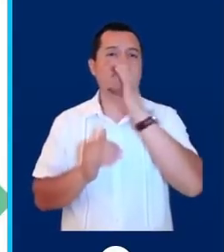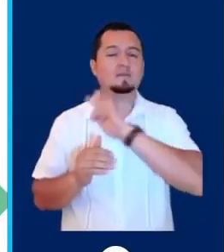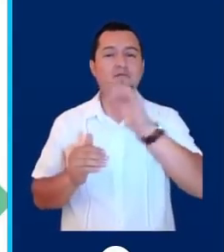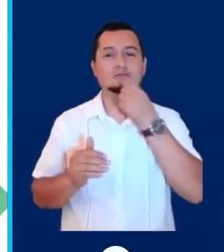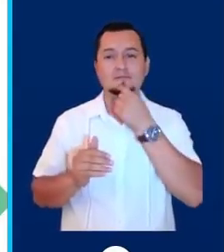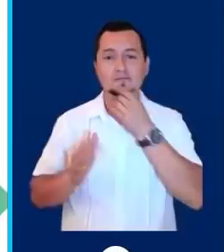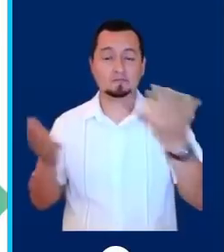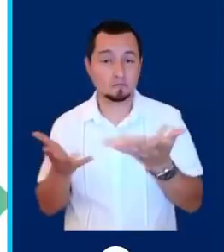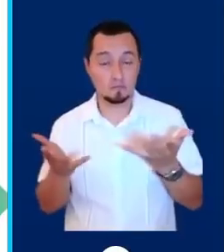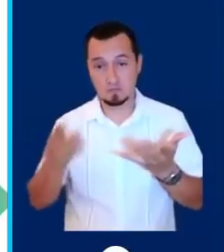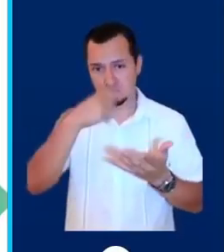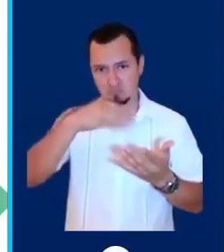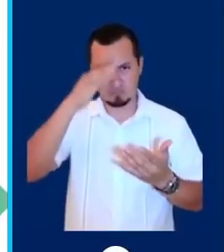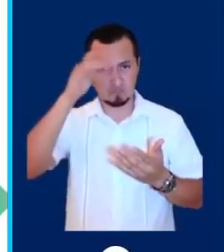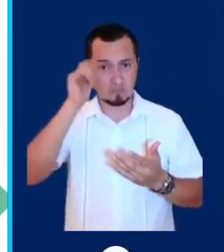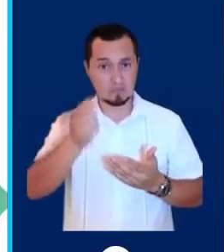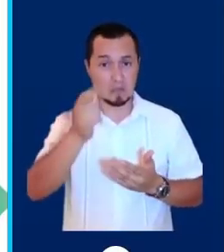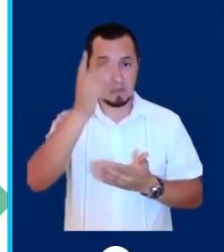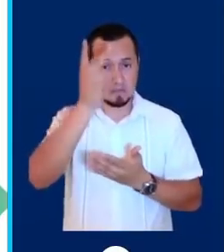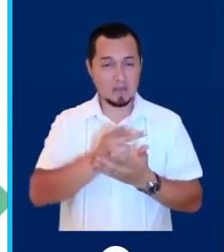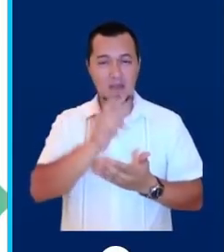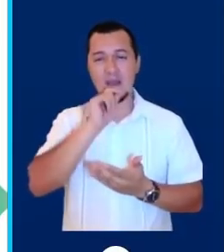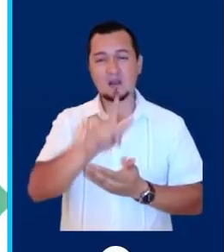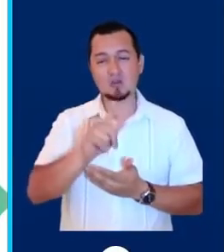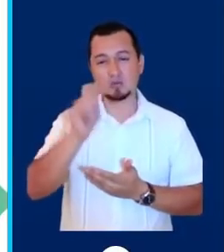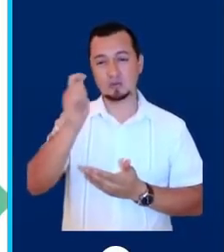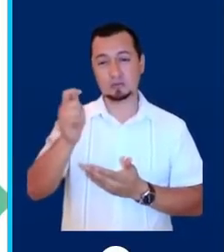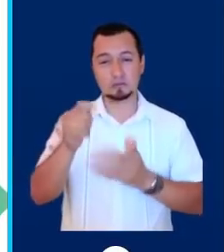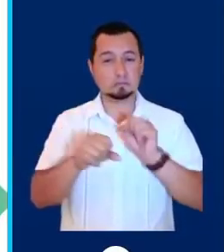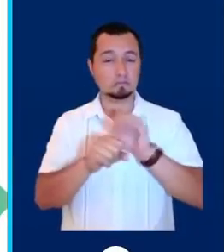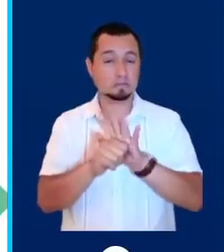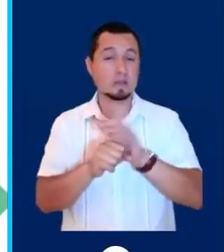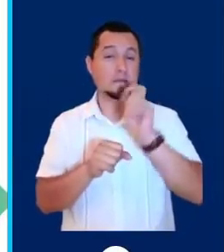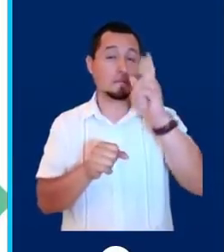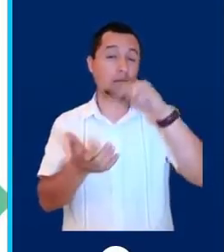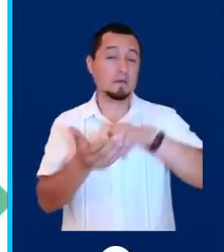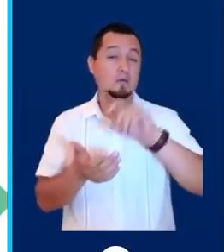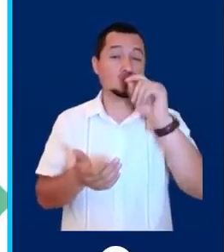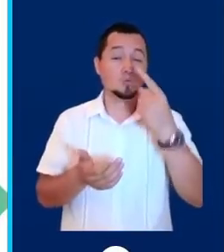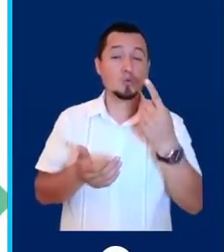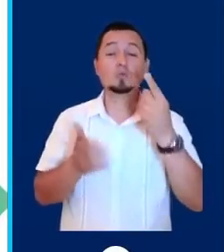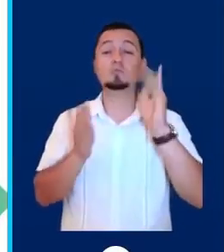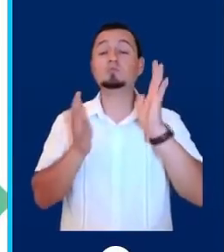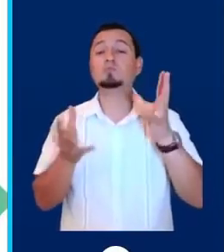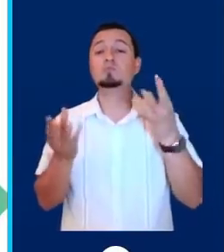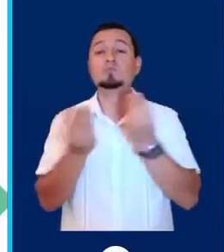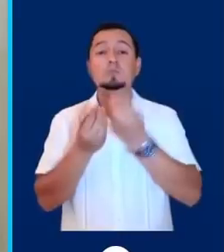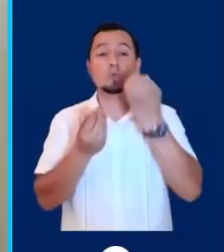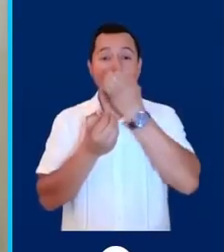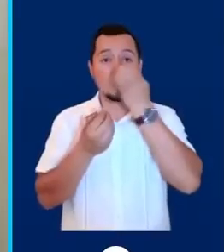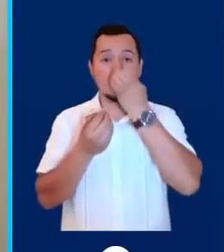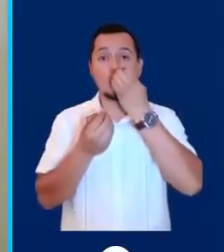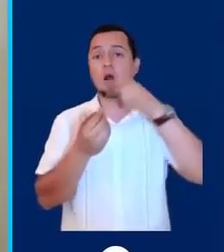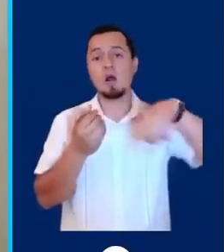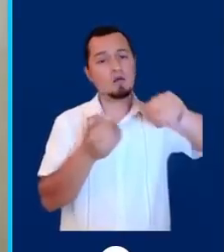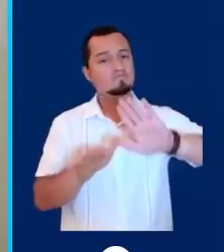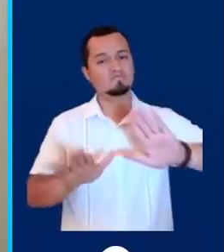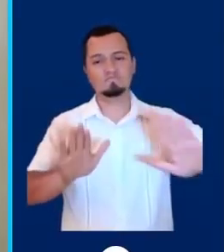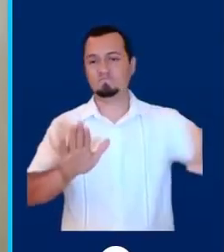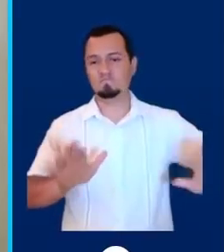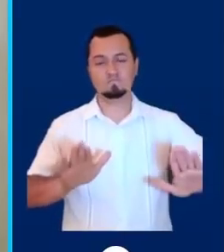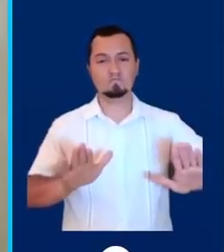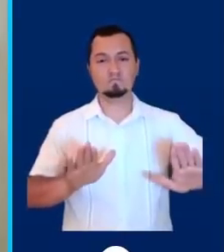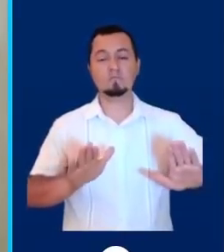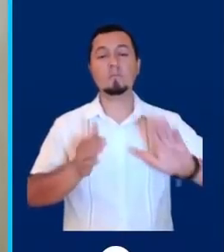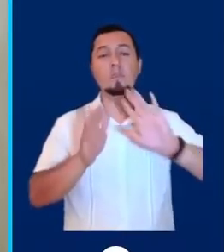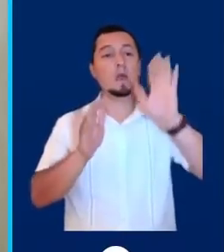Y como ya se estableció en el Plan Jalisco ante la pandemia 2021, el ciclo escolar terminará a distancia, pero con mayor presencialidad,